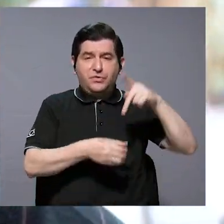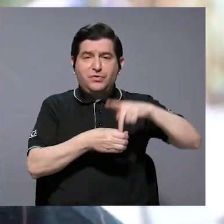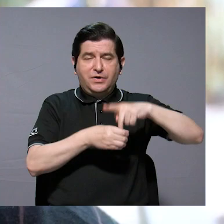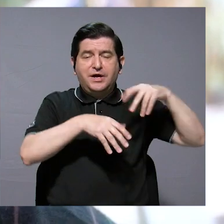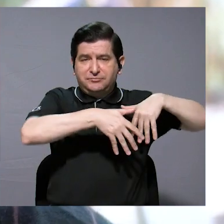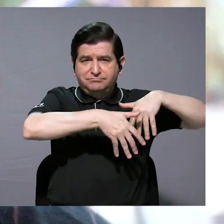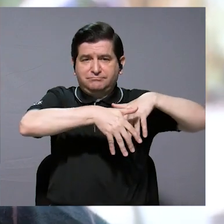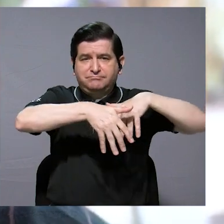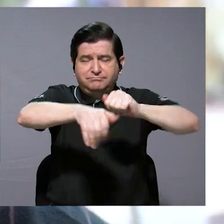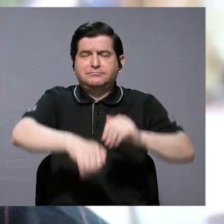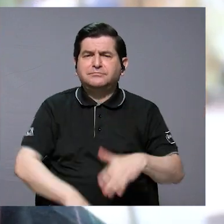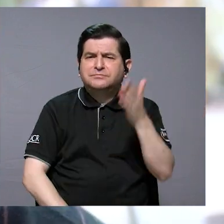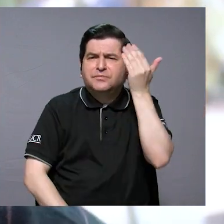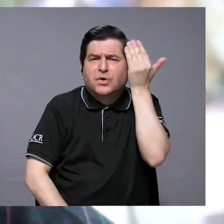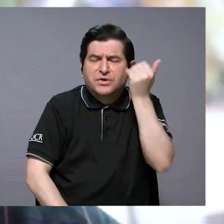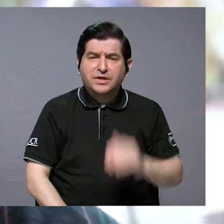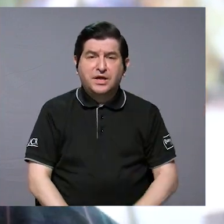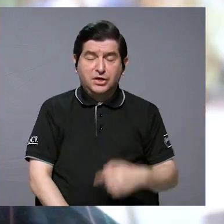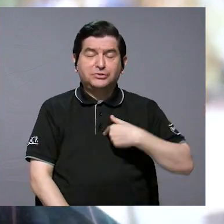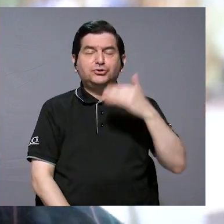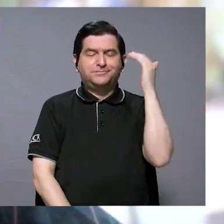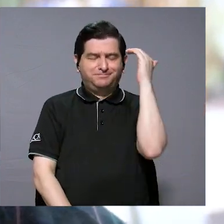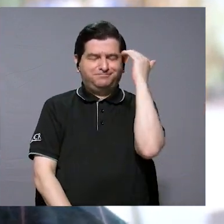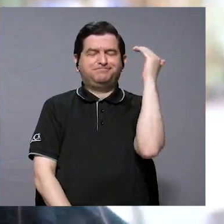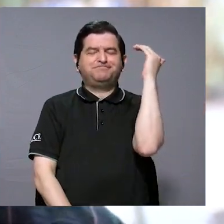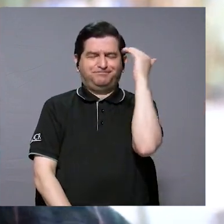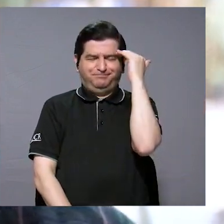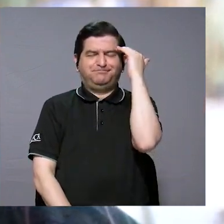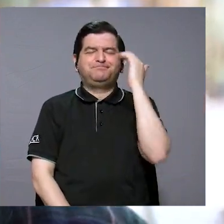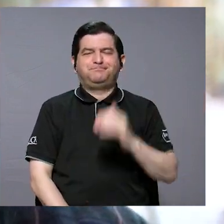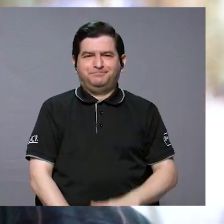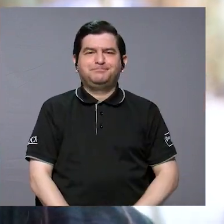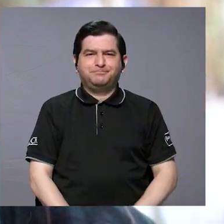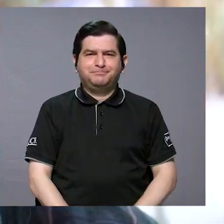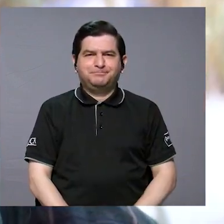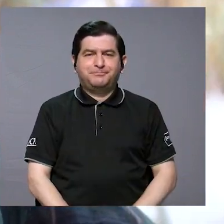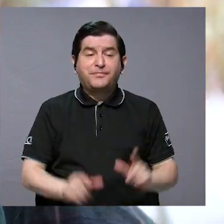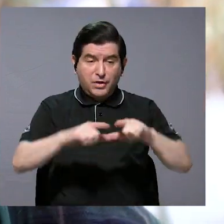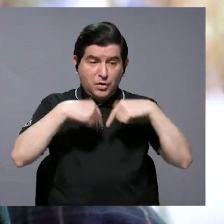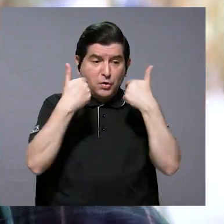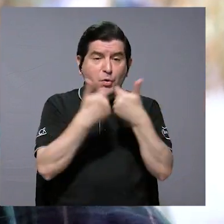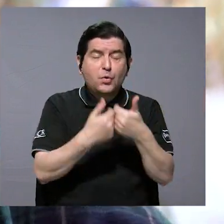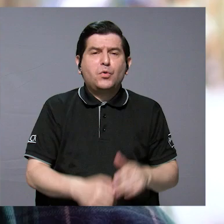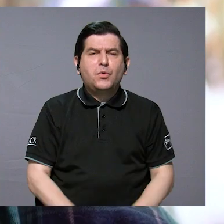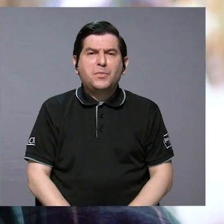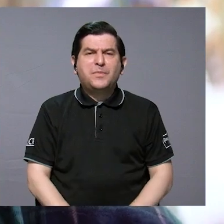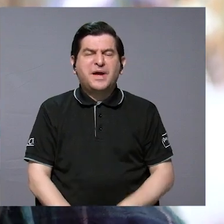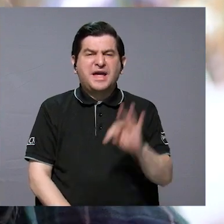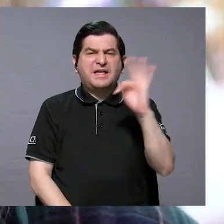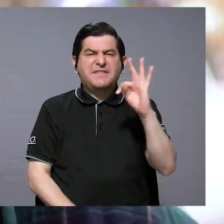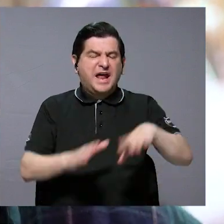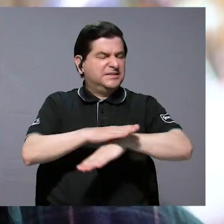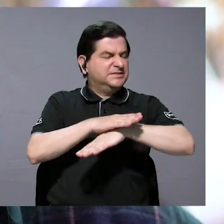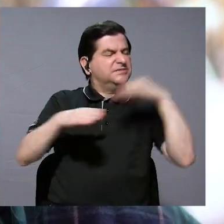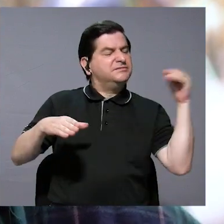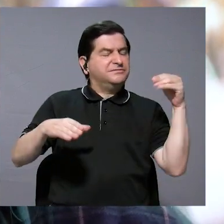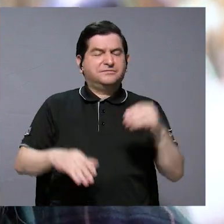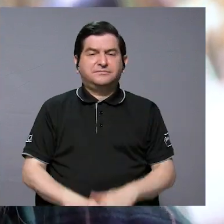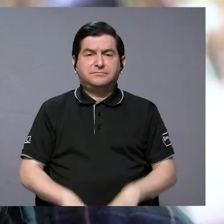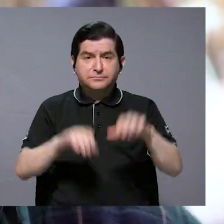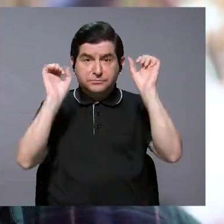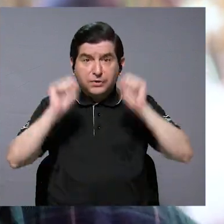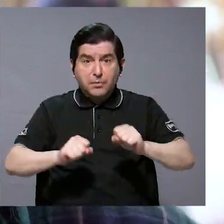al acercarme a la marcha, porque soy consciente de que hay bloques trans